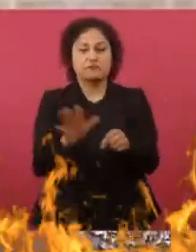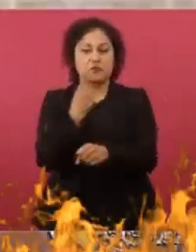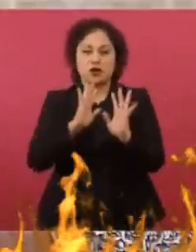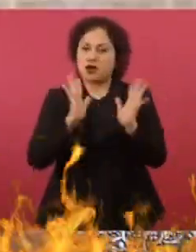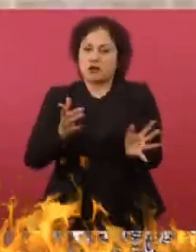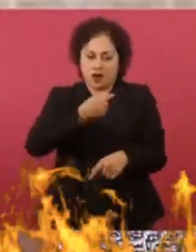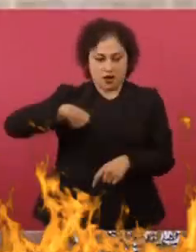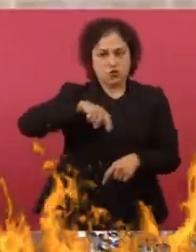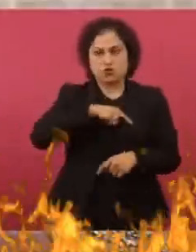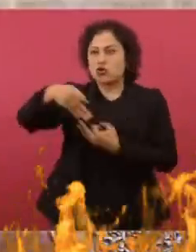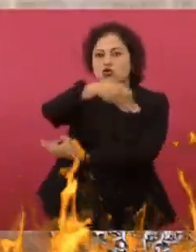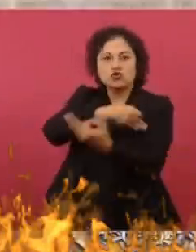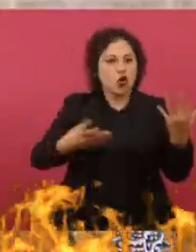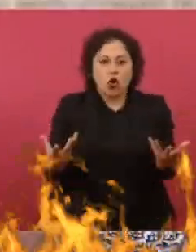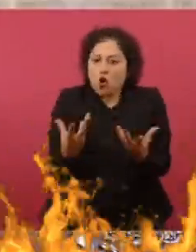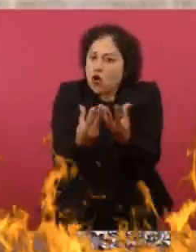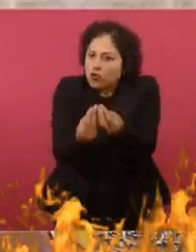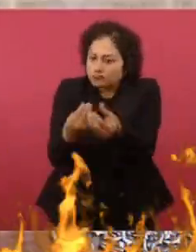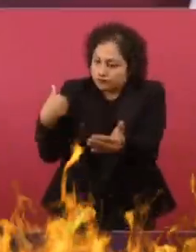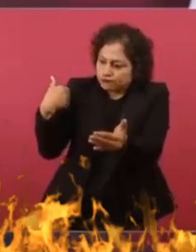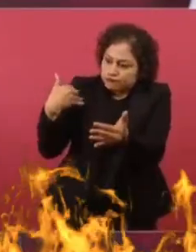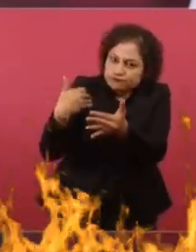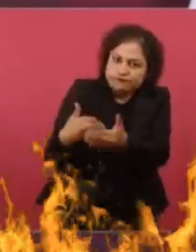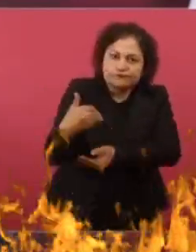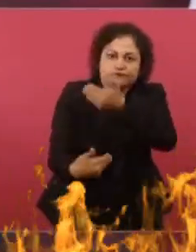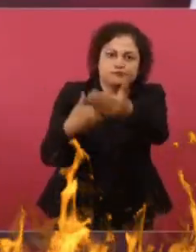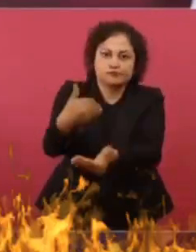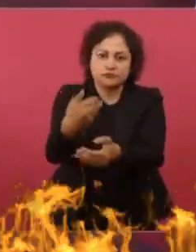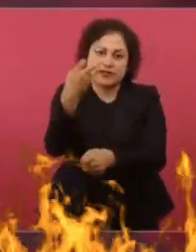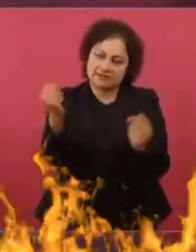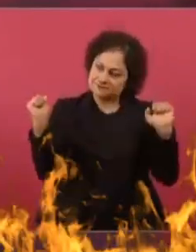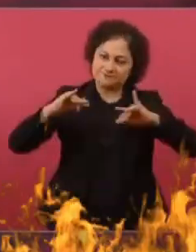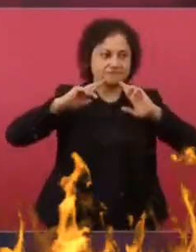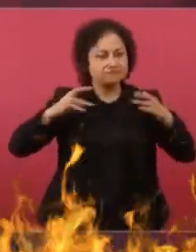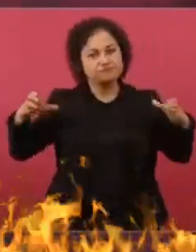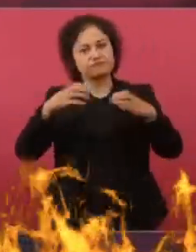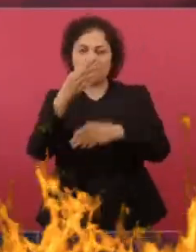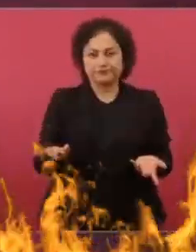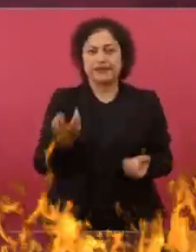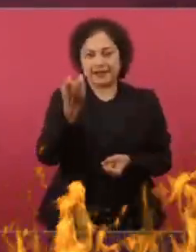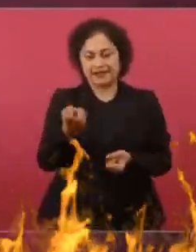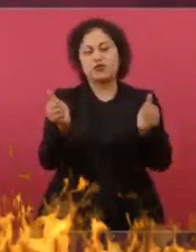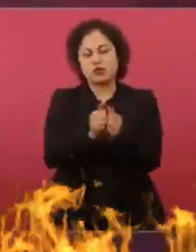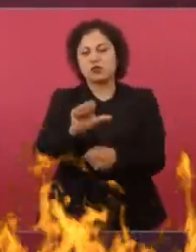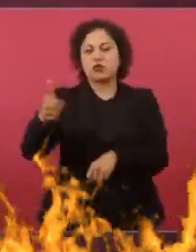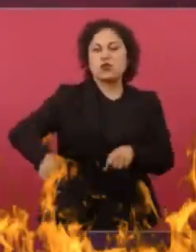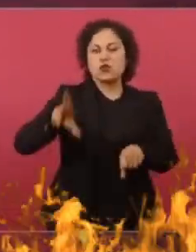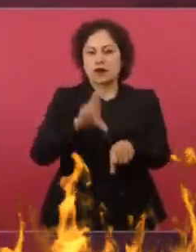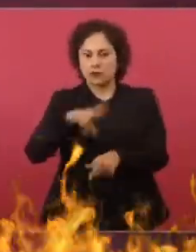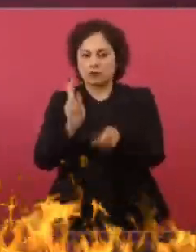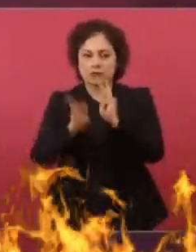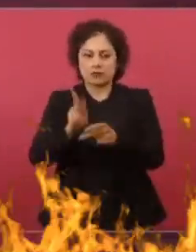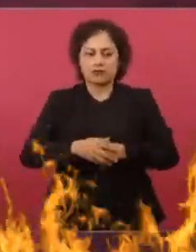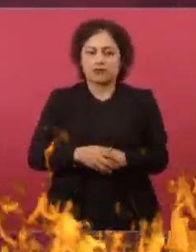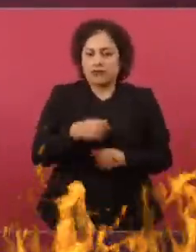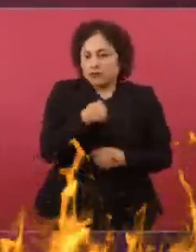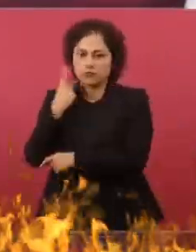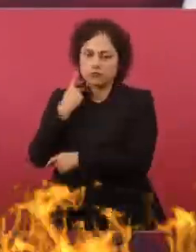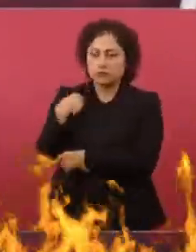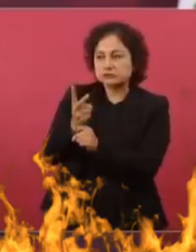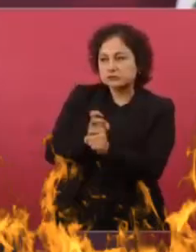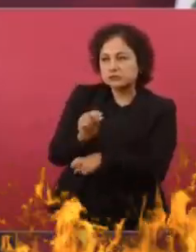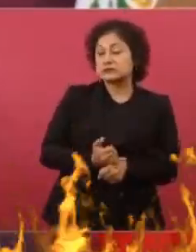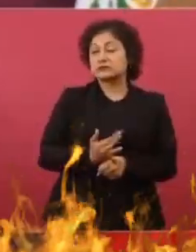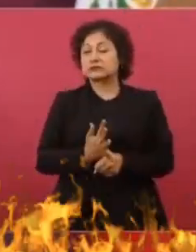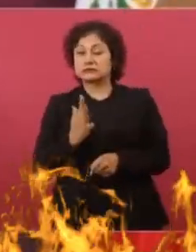que ya iniciamos, entre todos, desde abajo. De eso hablamos con los gobernadores. Y yo, pues, no quise invitar a gobernadores de otros partidos, porque